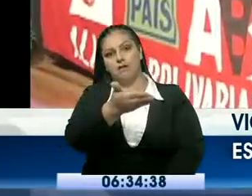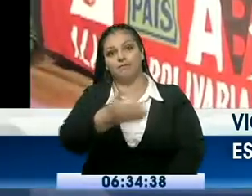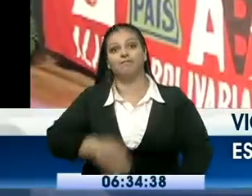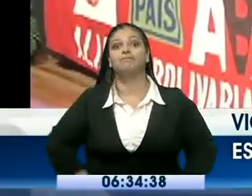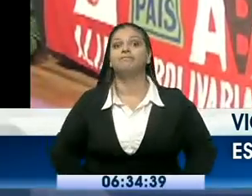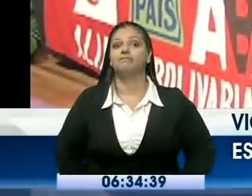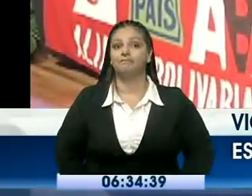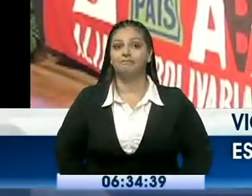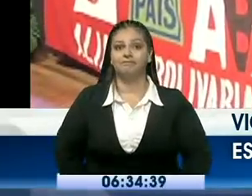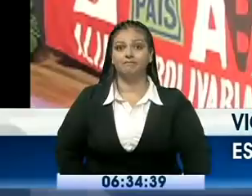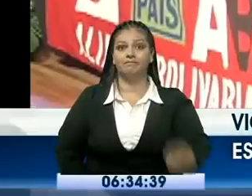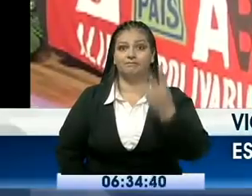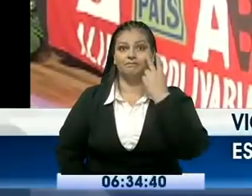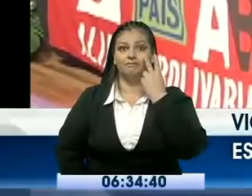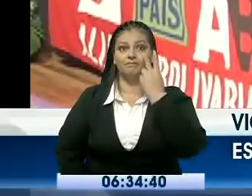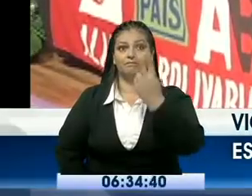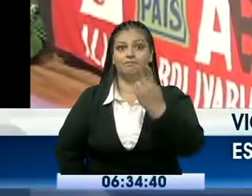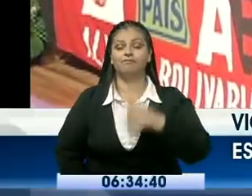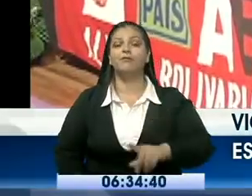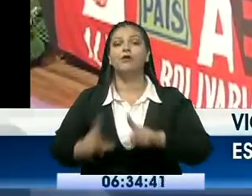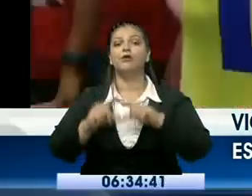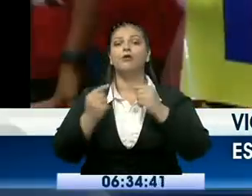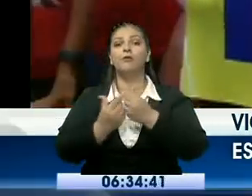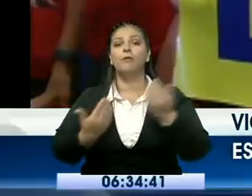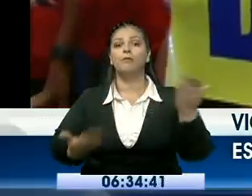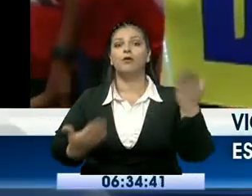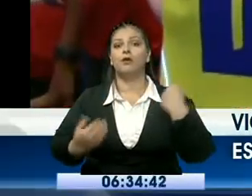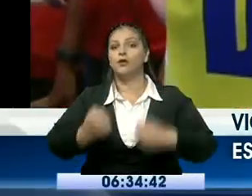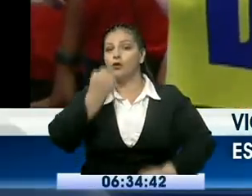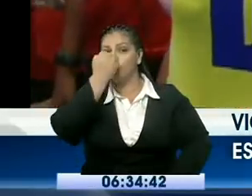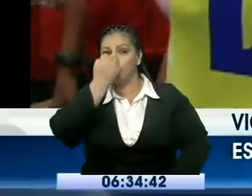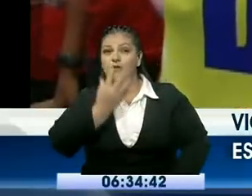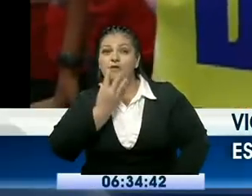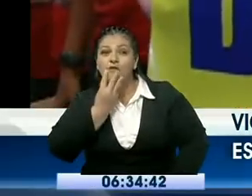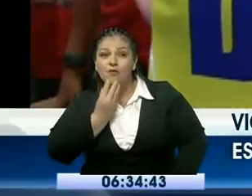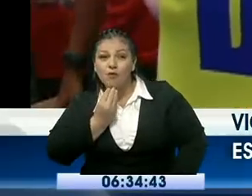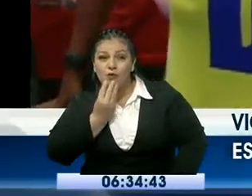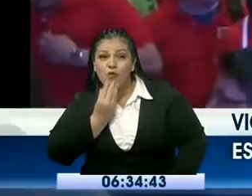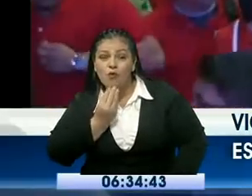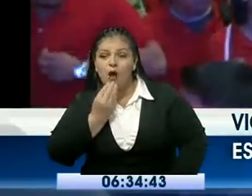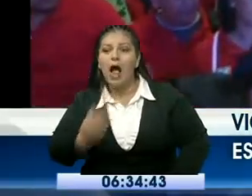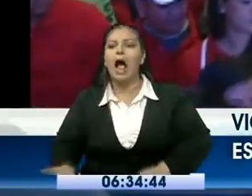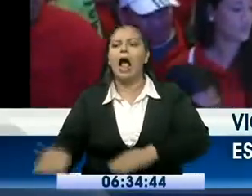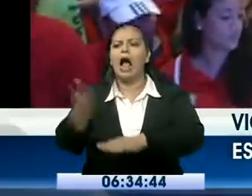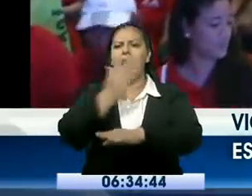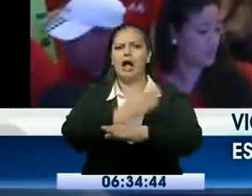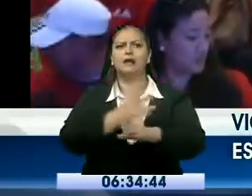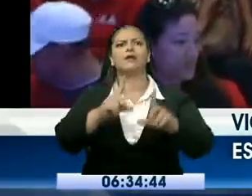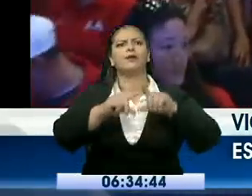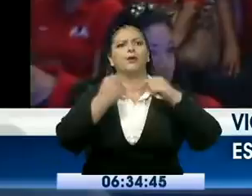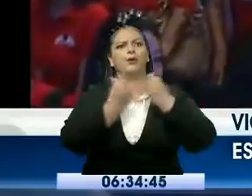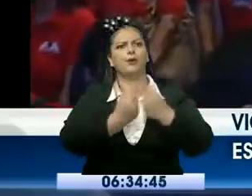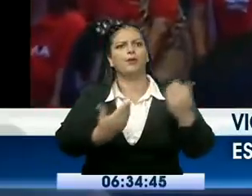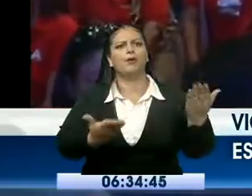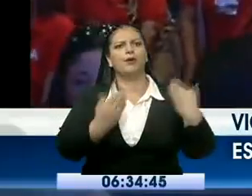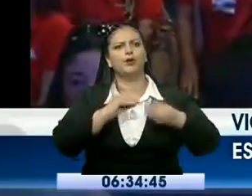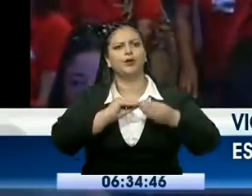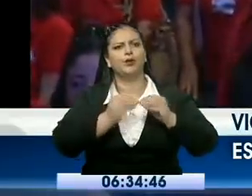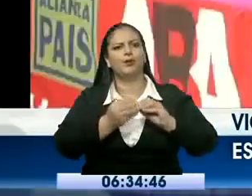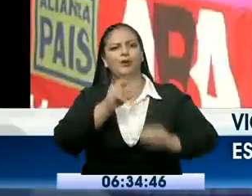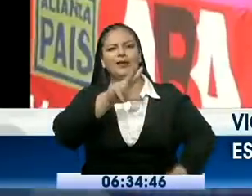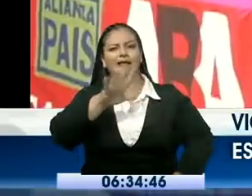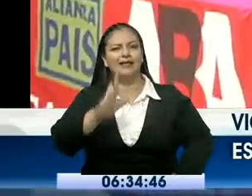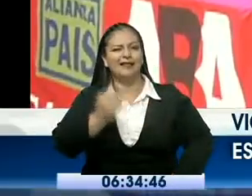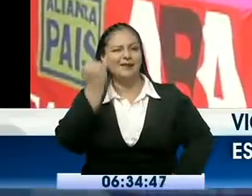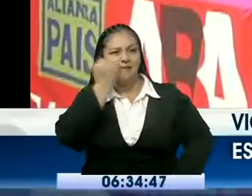grupo político que espera adherirse nuevamente a Alianza País, con miras a futuros comicios. Aquí la segunda mandataria